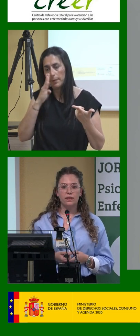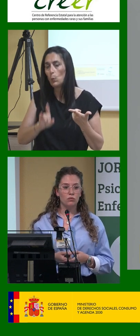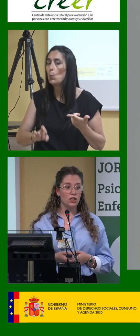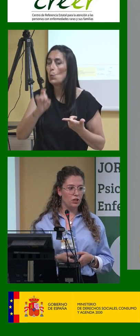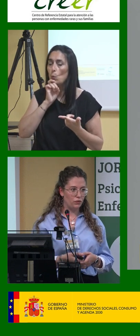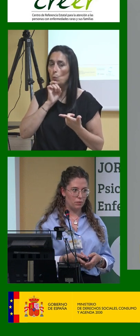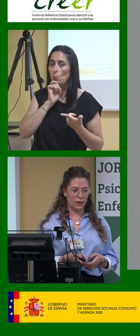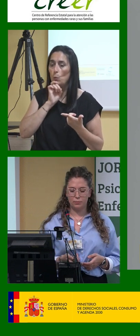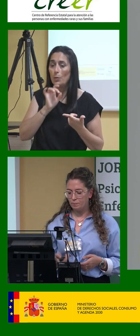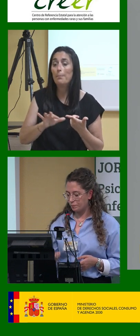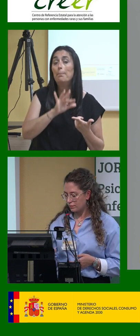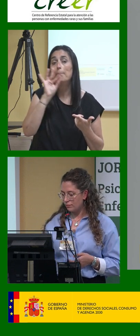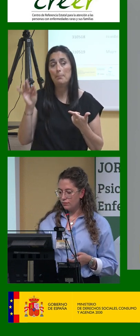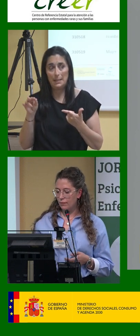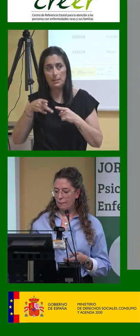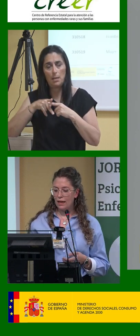y utilizamos el biofeedback.